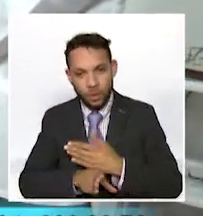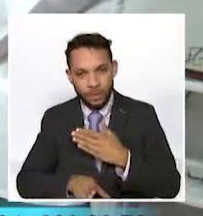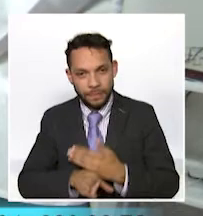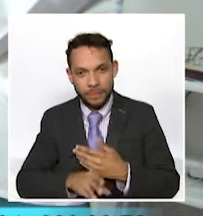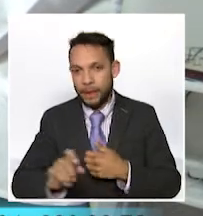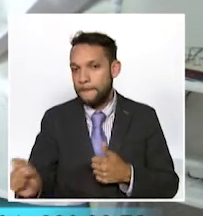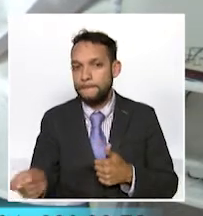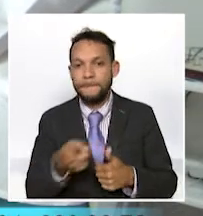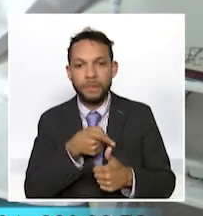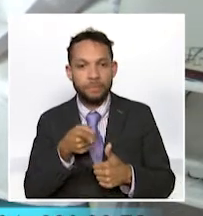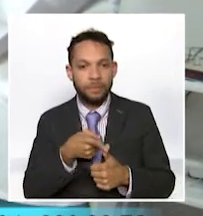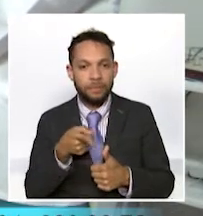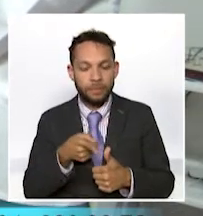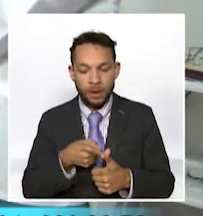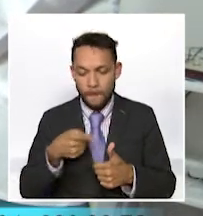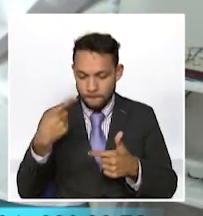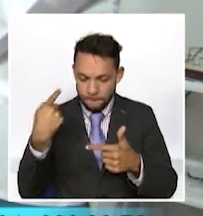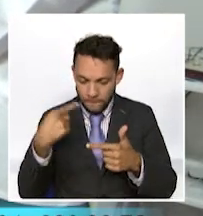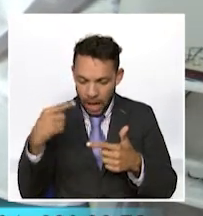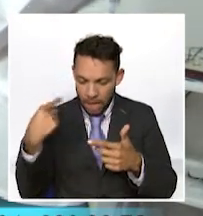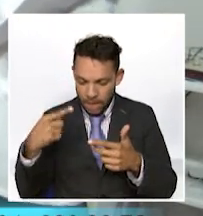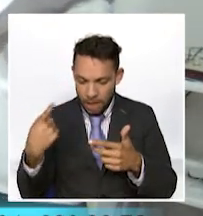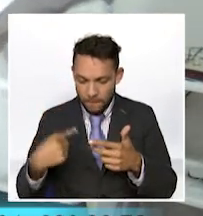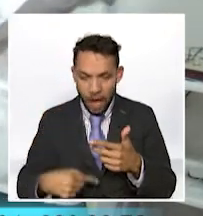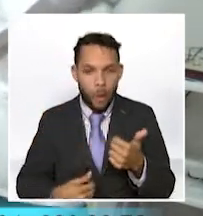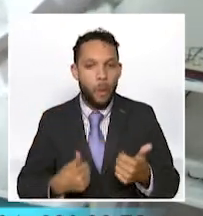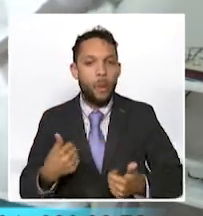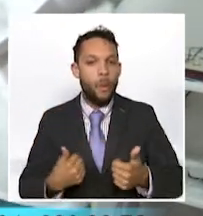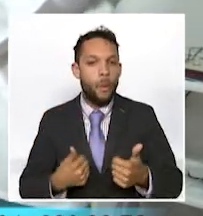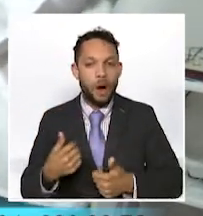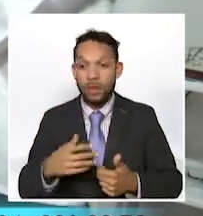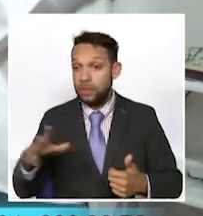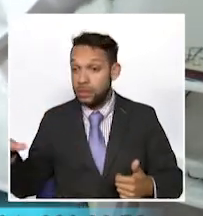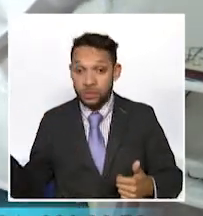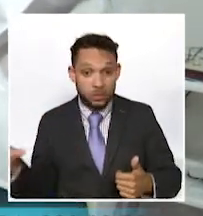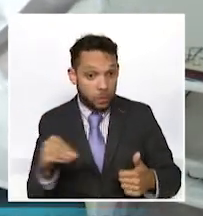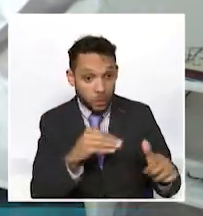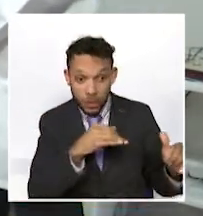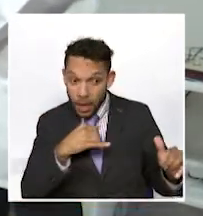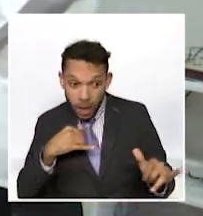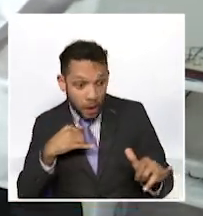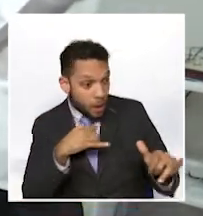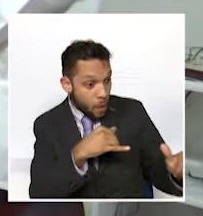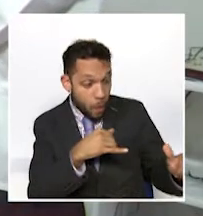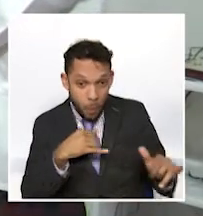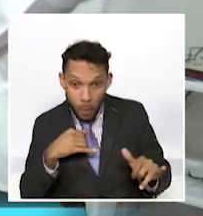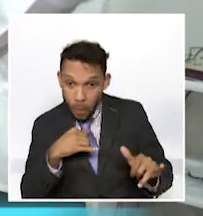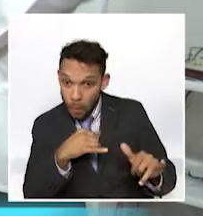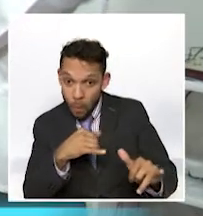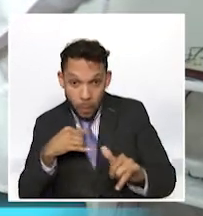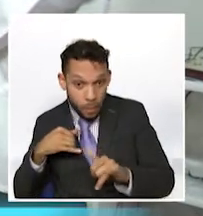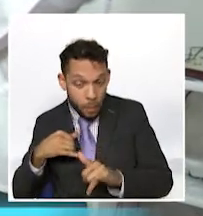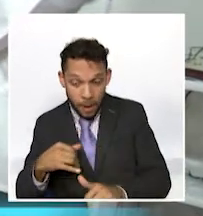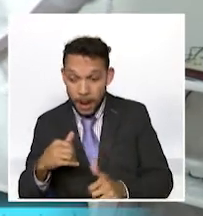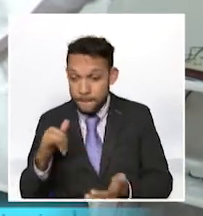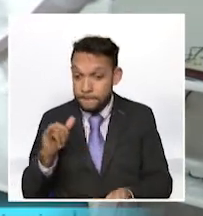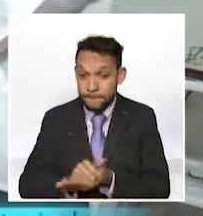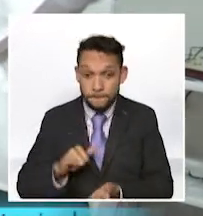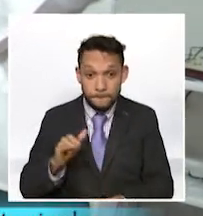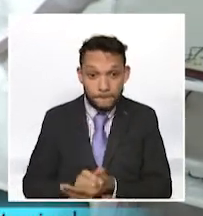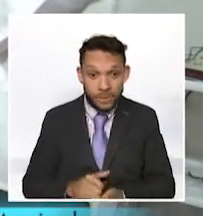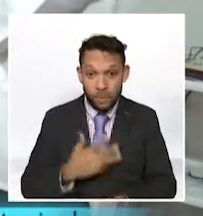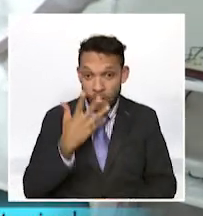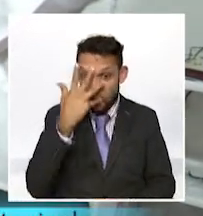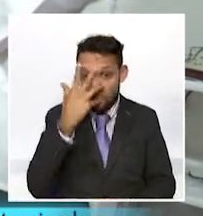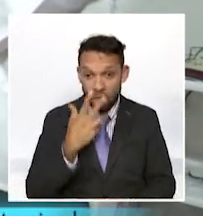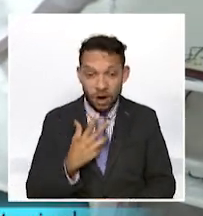primero a determinar varias cosas. No todos los pacientes reciben el mismo tipo de evaluación, ¿sí? Porque